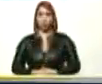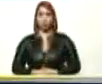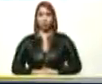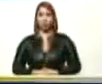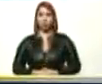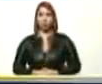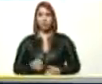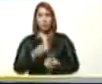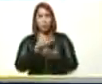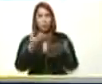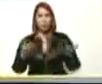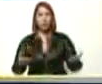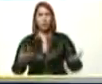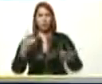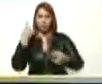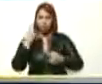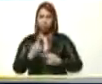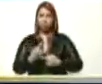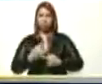que ustedes se vuelvan eso,